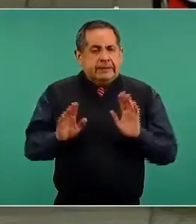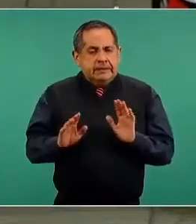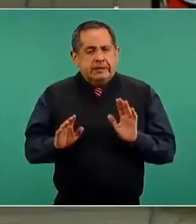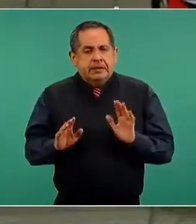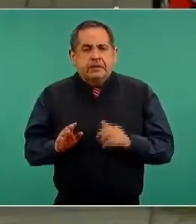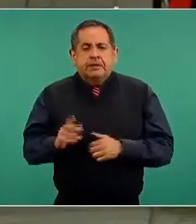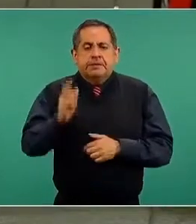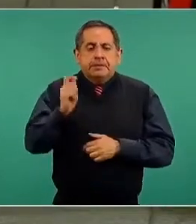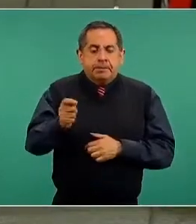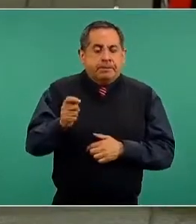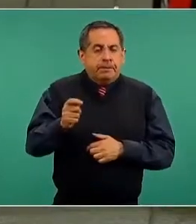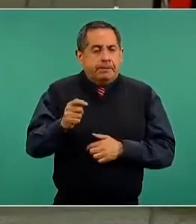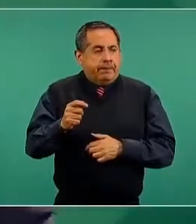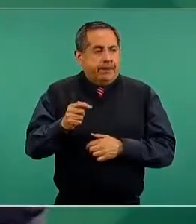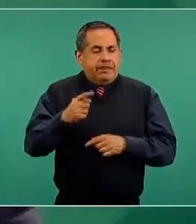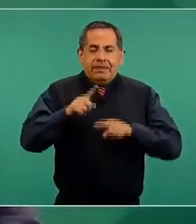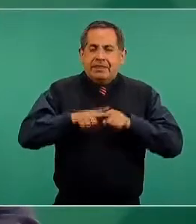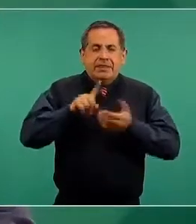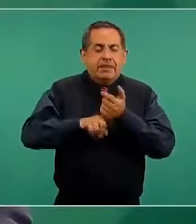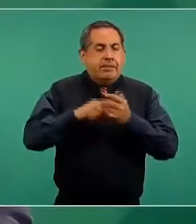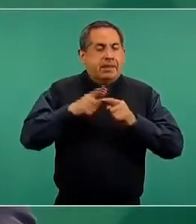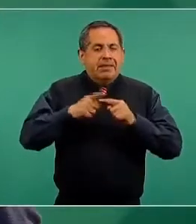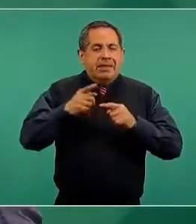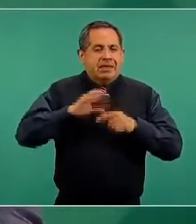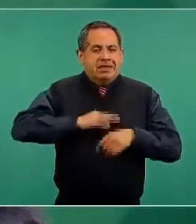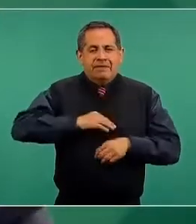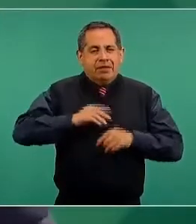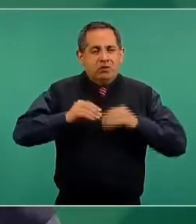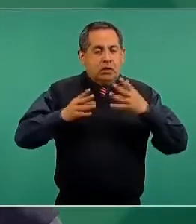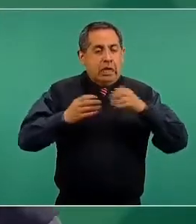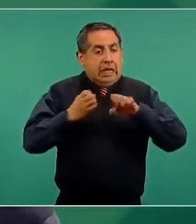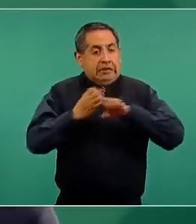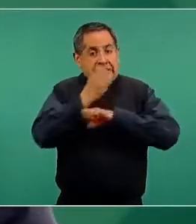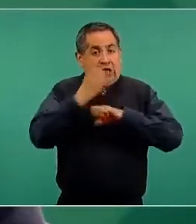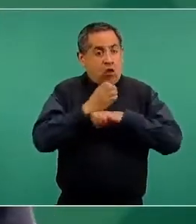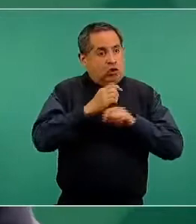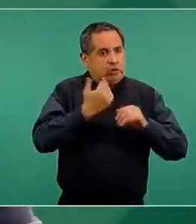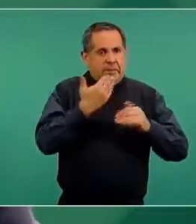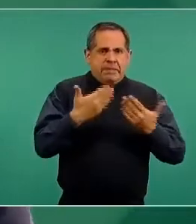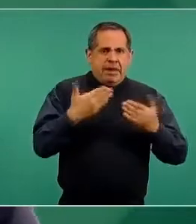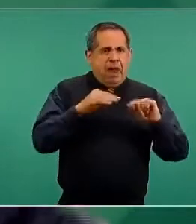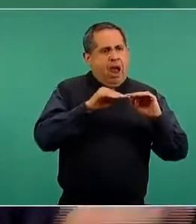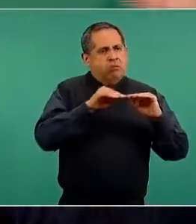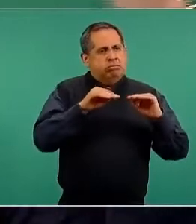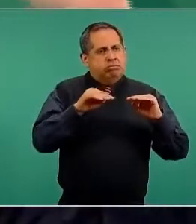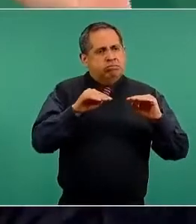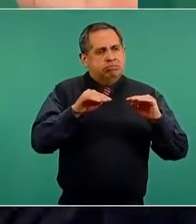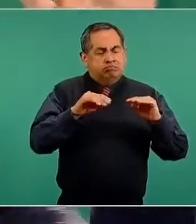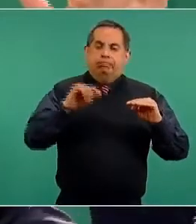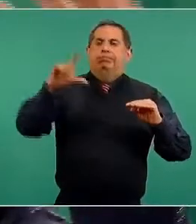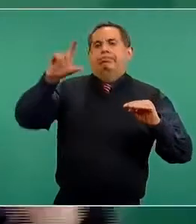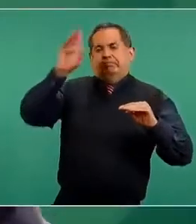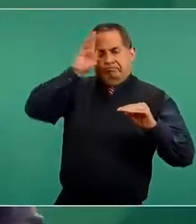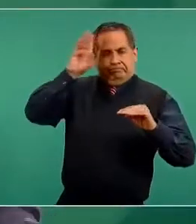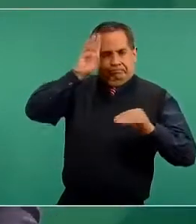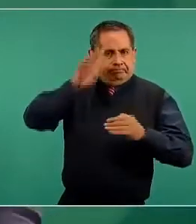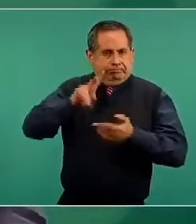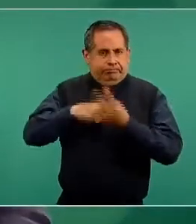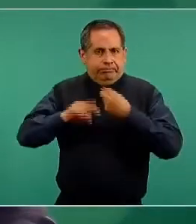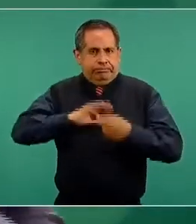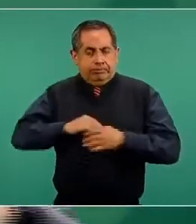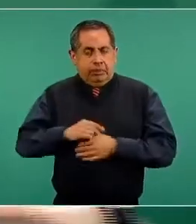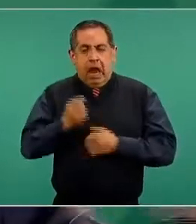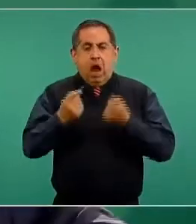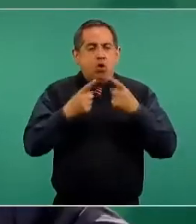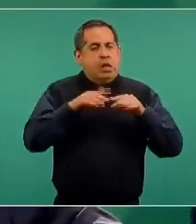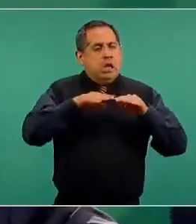veces. Las curvas epidémicas, hay estados que después de un periodo sostenido de descenso súbitamente empiezan a subir, hay otros que han estado en